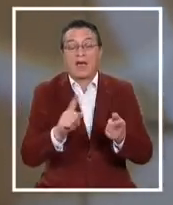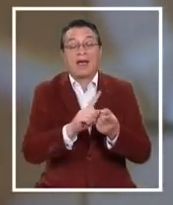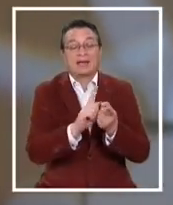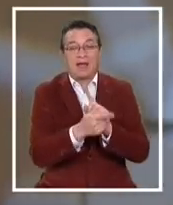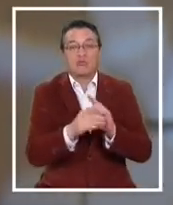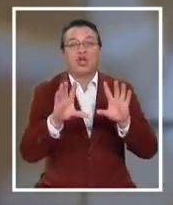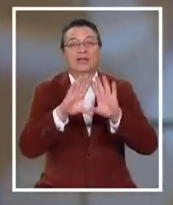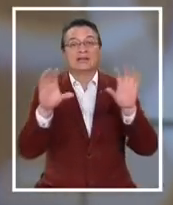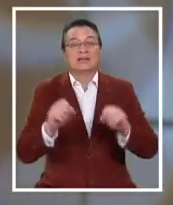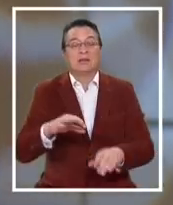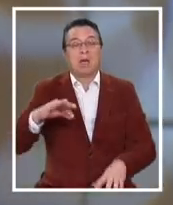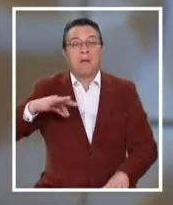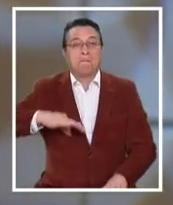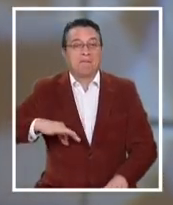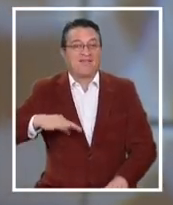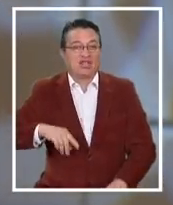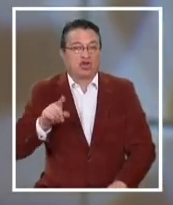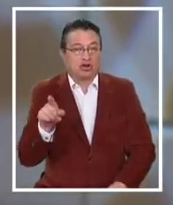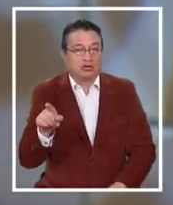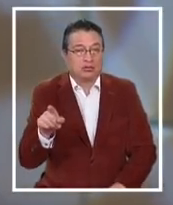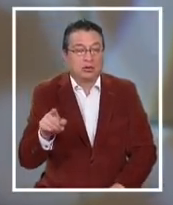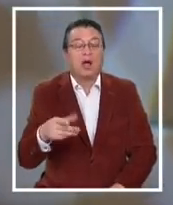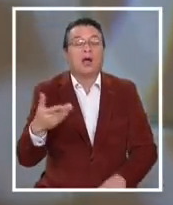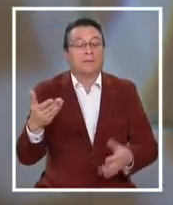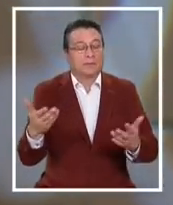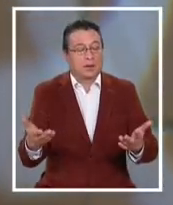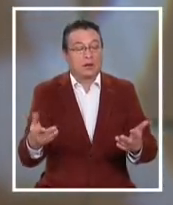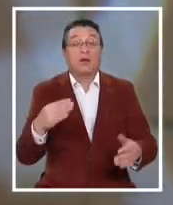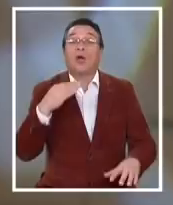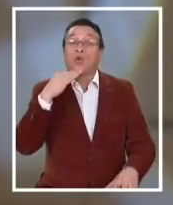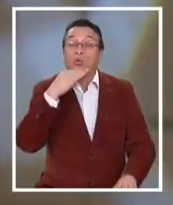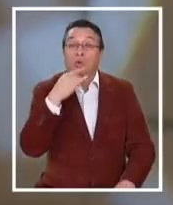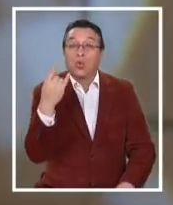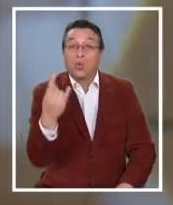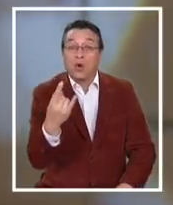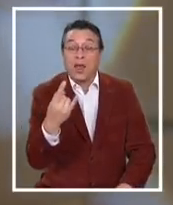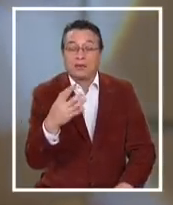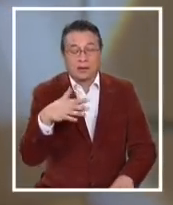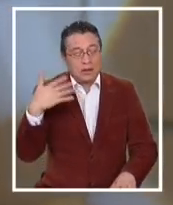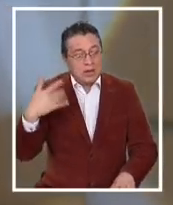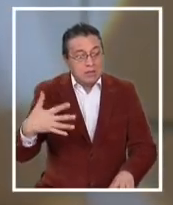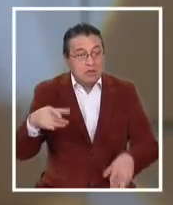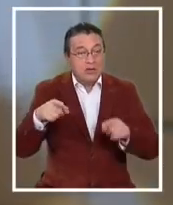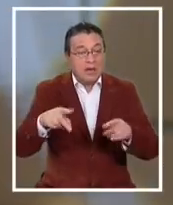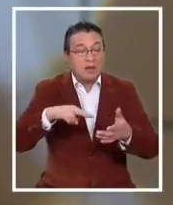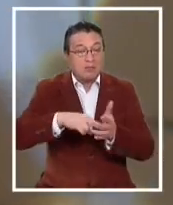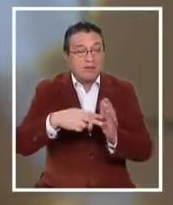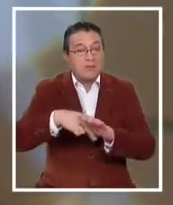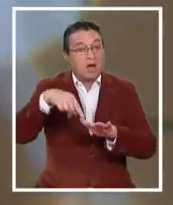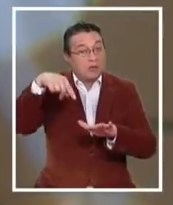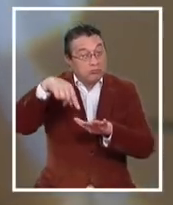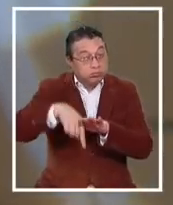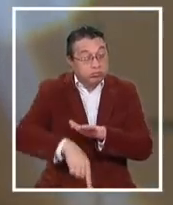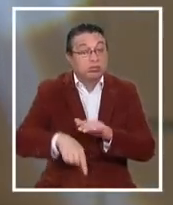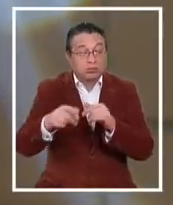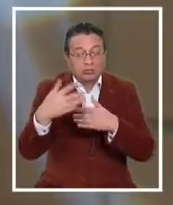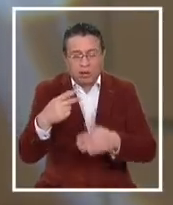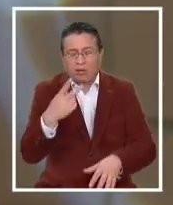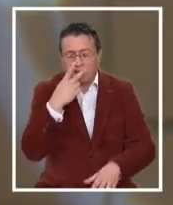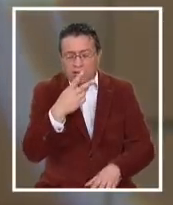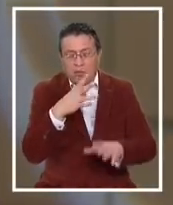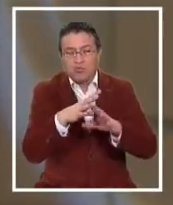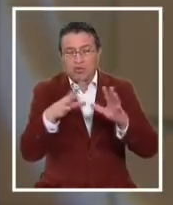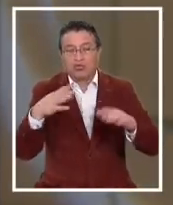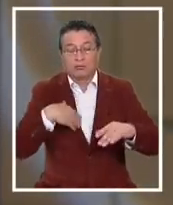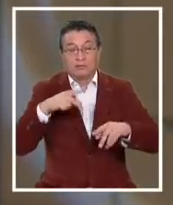sistema previsional. Ahora, ante la urgencia y transversalidad de la crisis, que a mí me ha tocado verlo en nuestros me tocó verlo durante mucho tiempo en